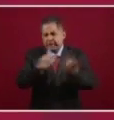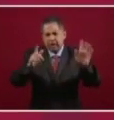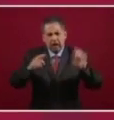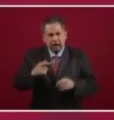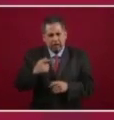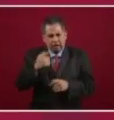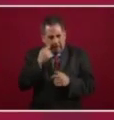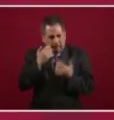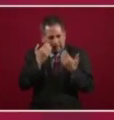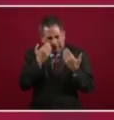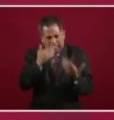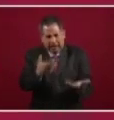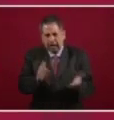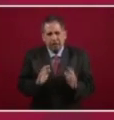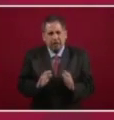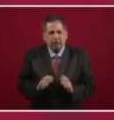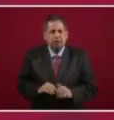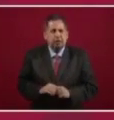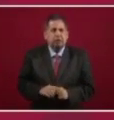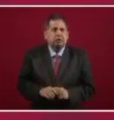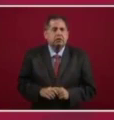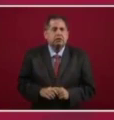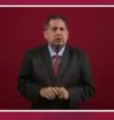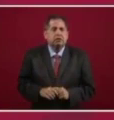Desde luego hay una